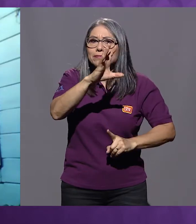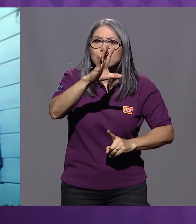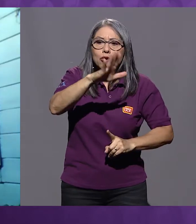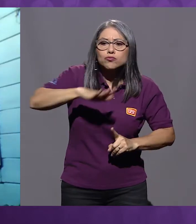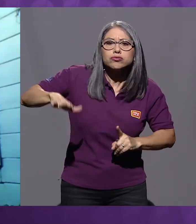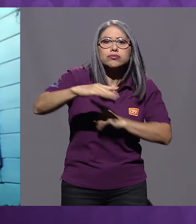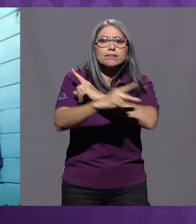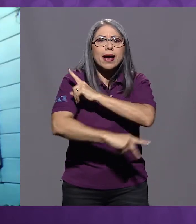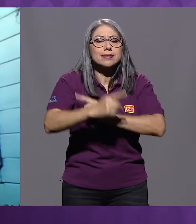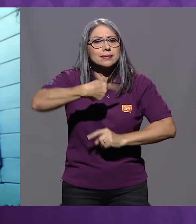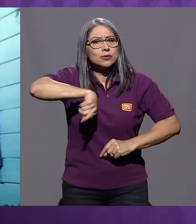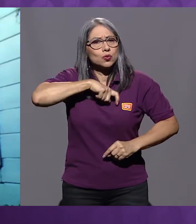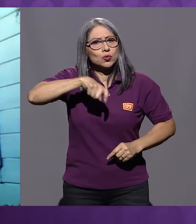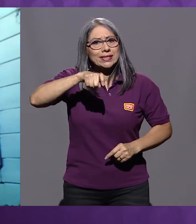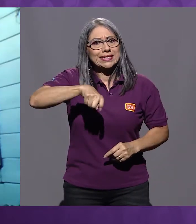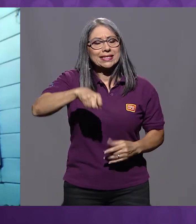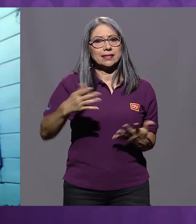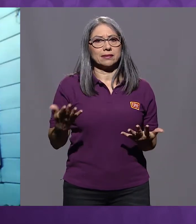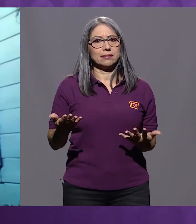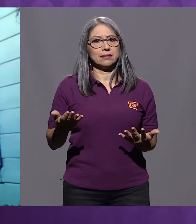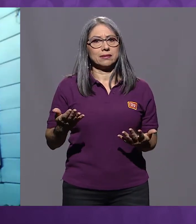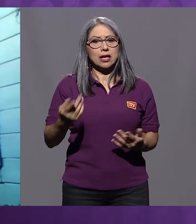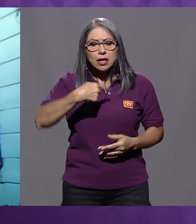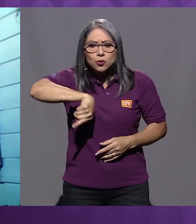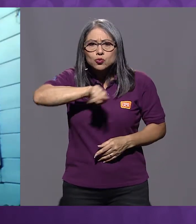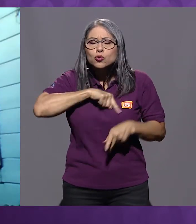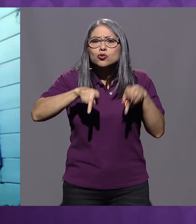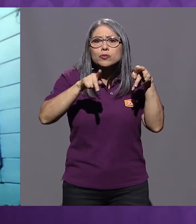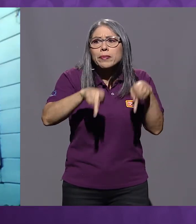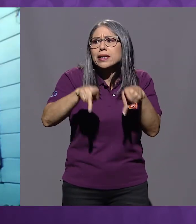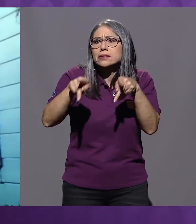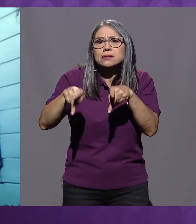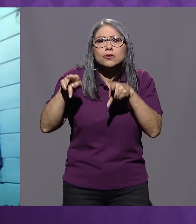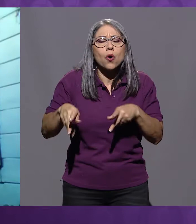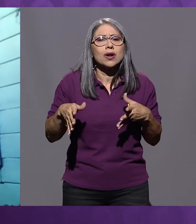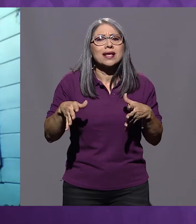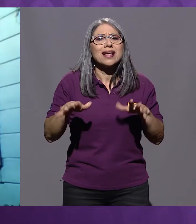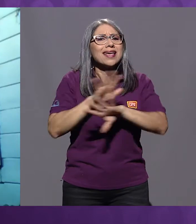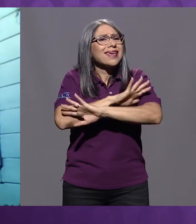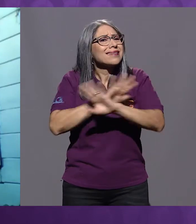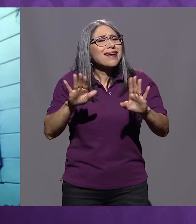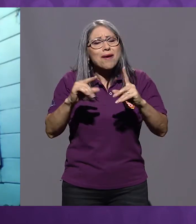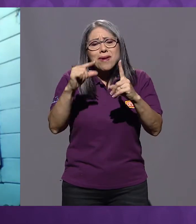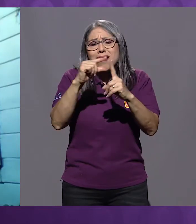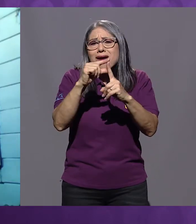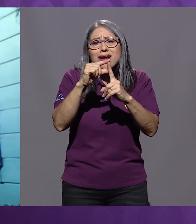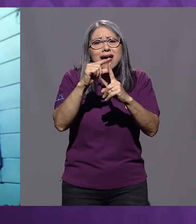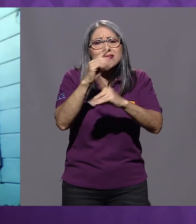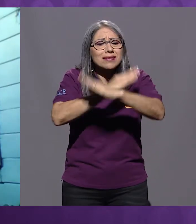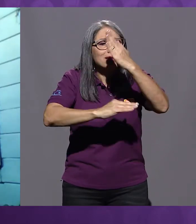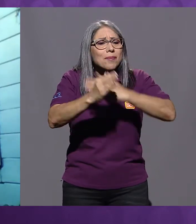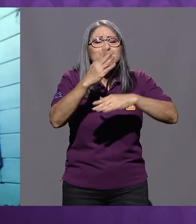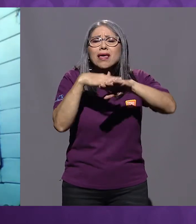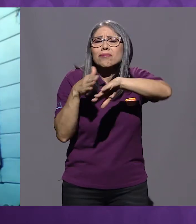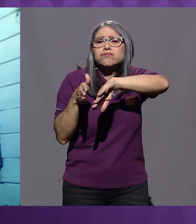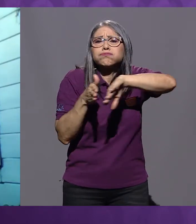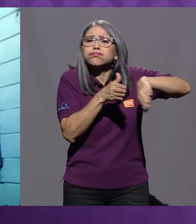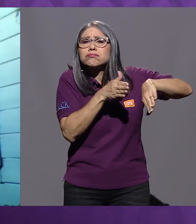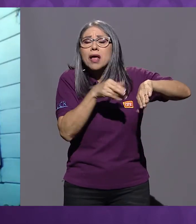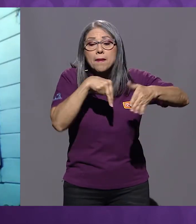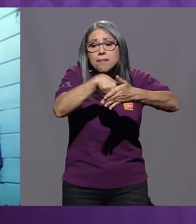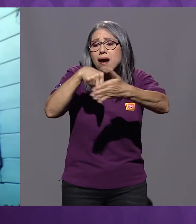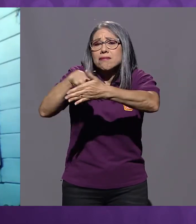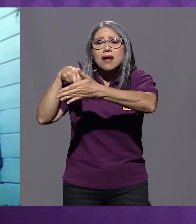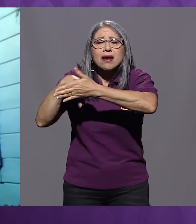que en donde seamos personas que podamos desaparecer totalmente la palabra discapacidad y eliminar lo que son las